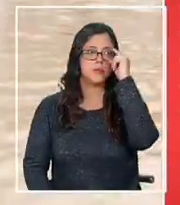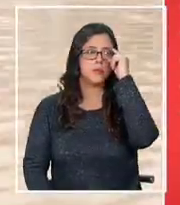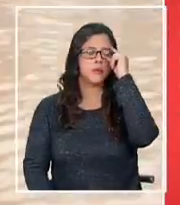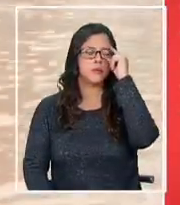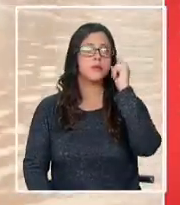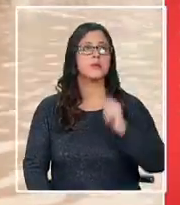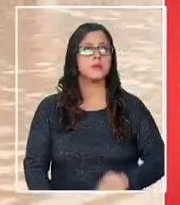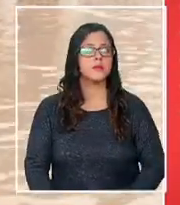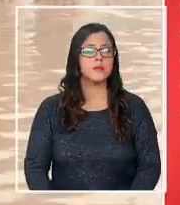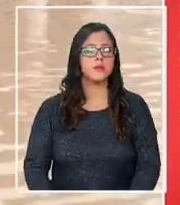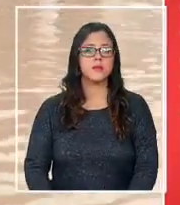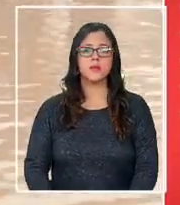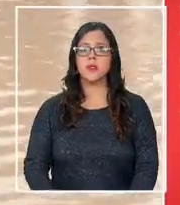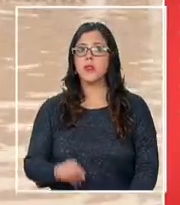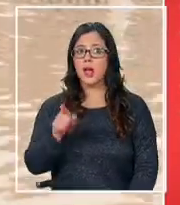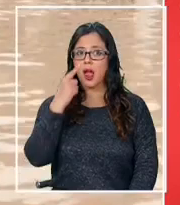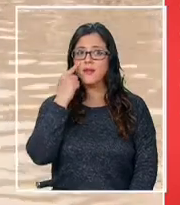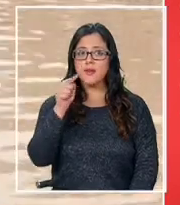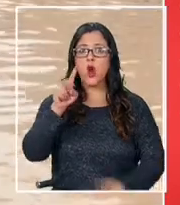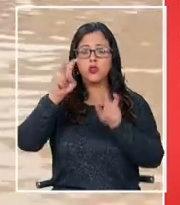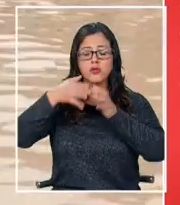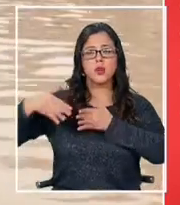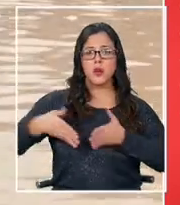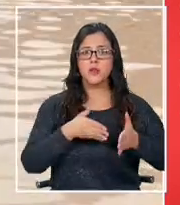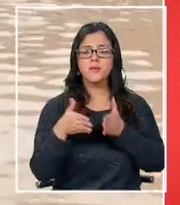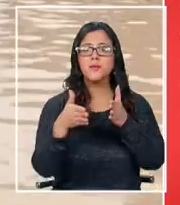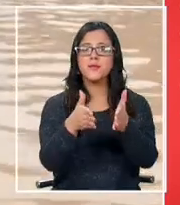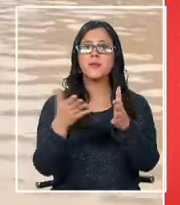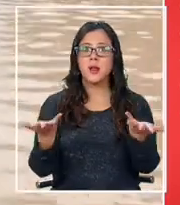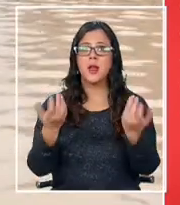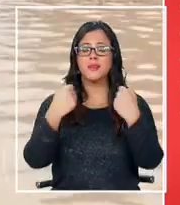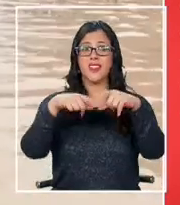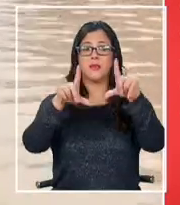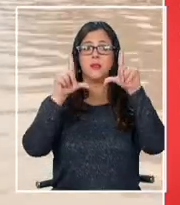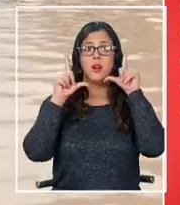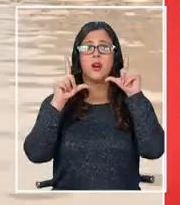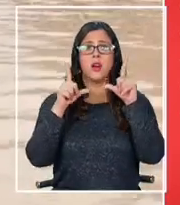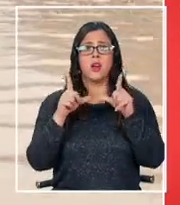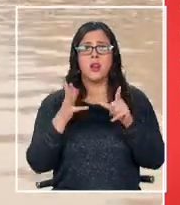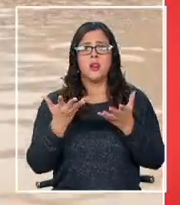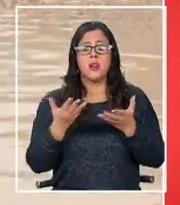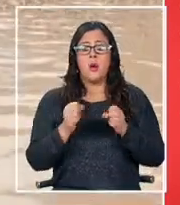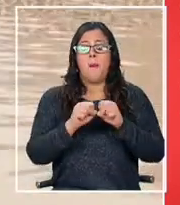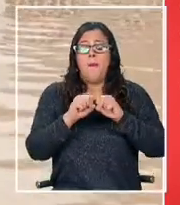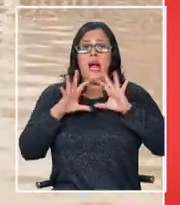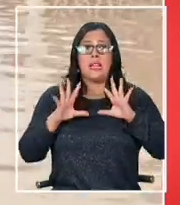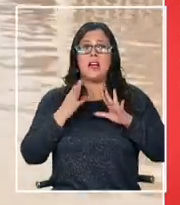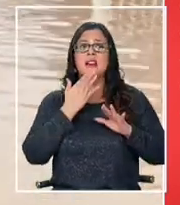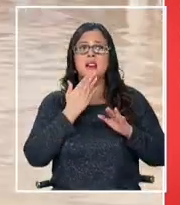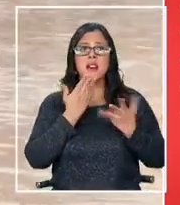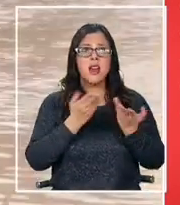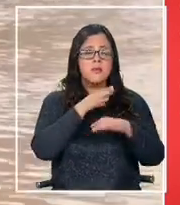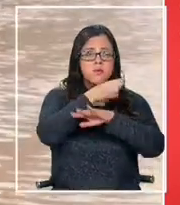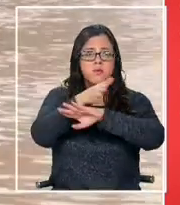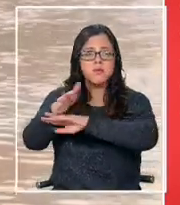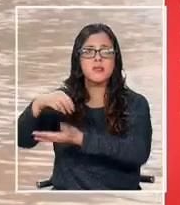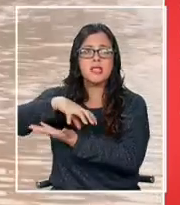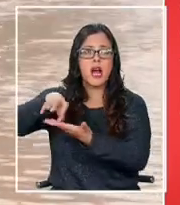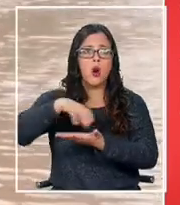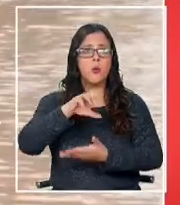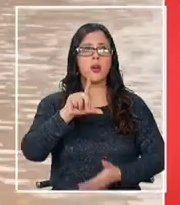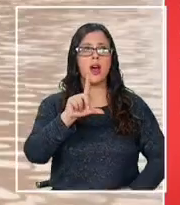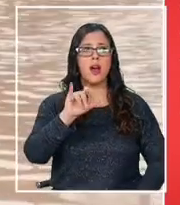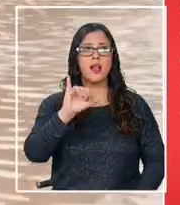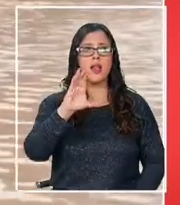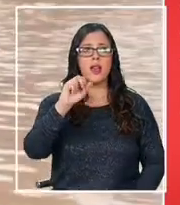Ahí veíamos entonces parte de lo que fue este recorrido con imágenes bastante impactantes. También estuvimos recorriendo distintos puntos acá de la comuna de